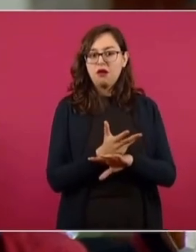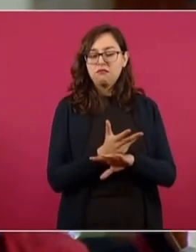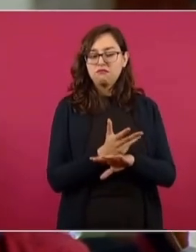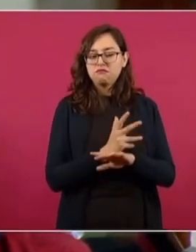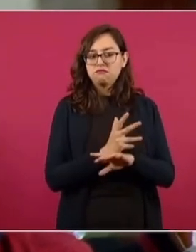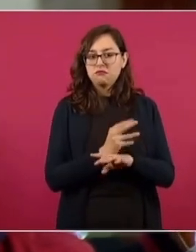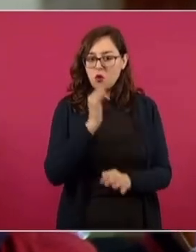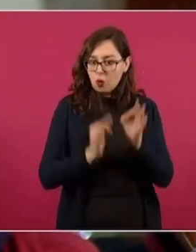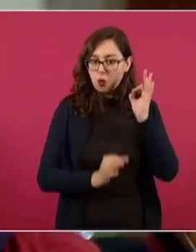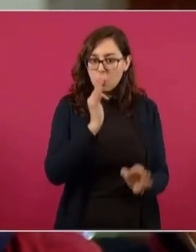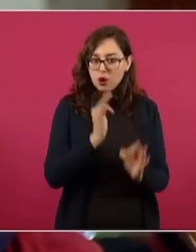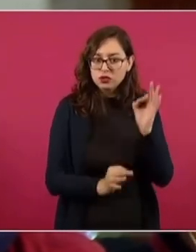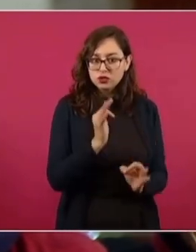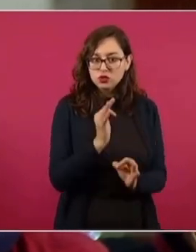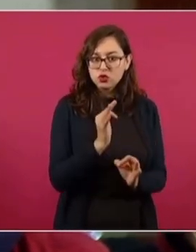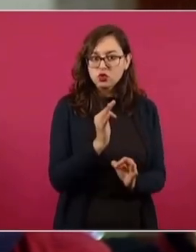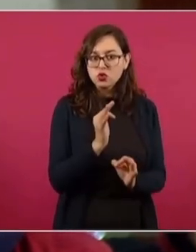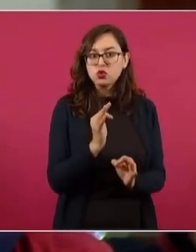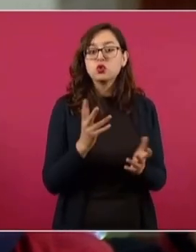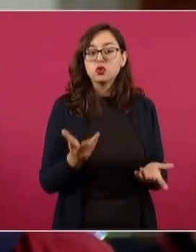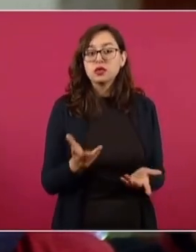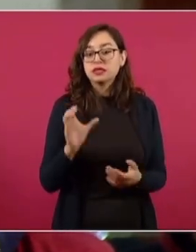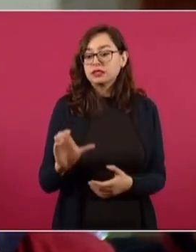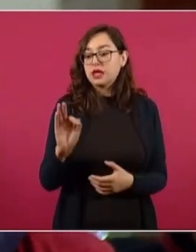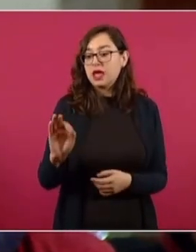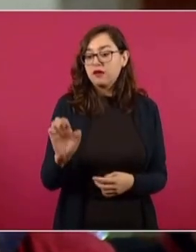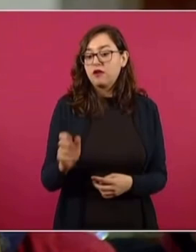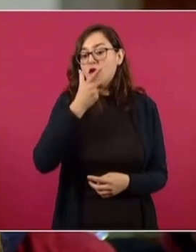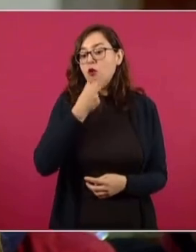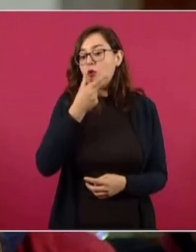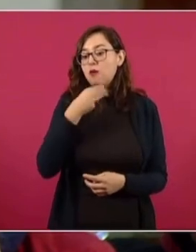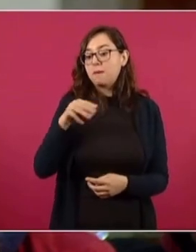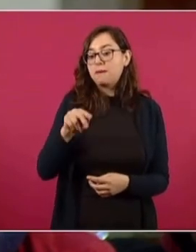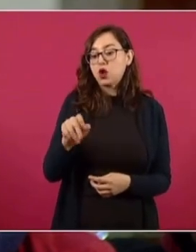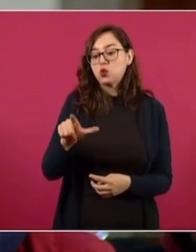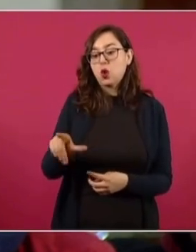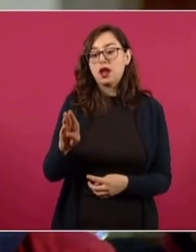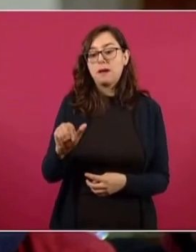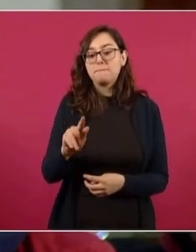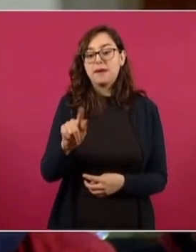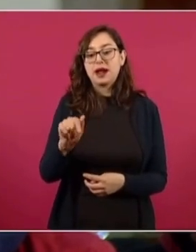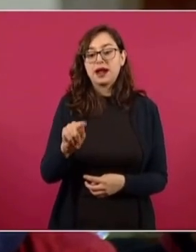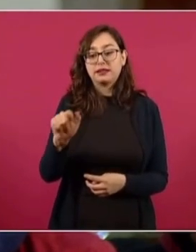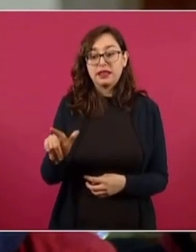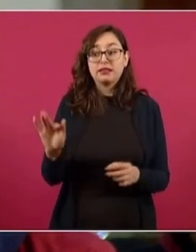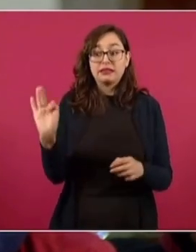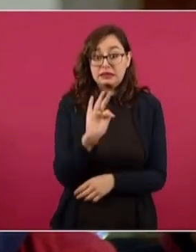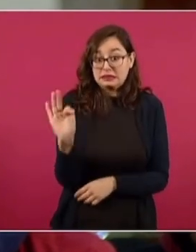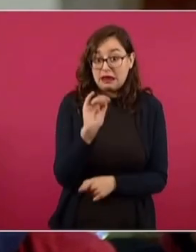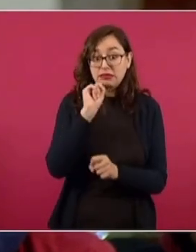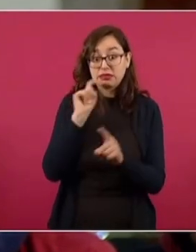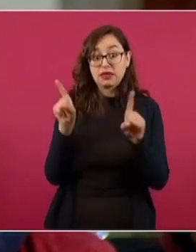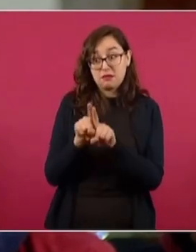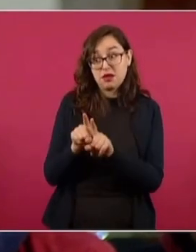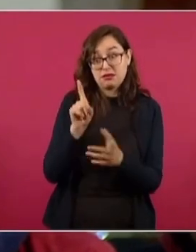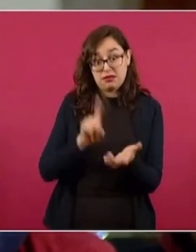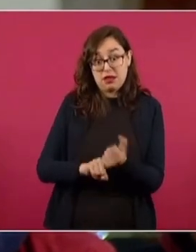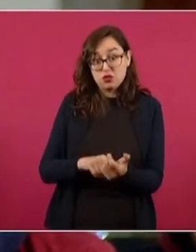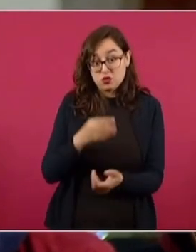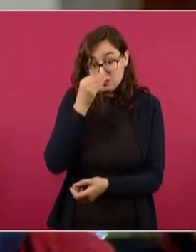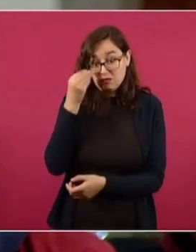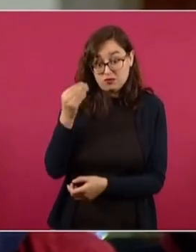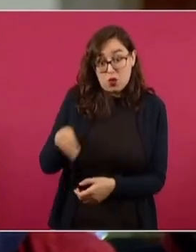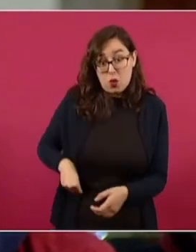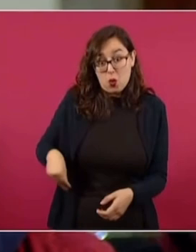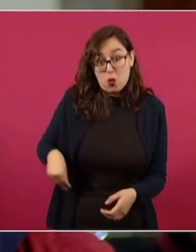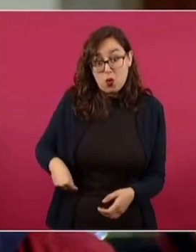está siendo investigado en Estados Unidos con el actual director de la CFE, Manuel Bartlett. Recordemos en aquel momento de la tortura de Kiki Camarena, pues él era secretario de Gobernación. Incluso hay